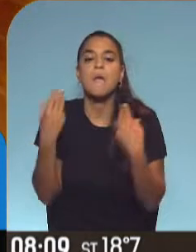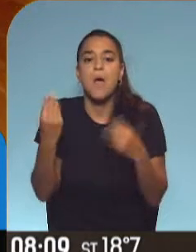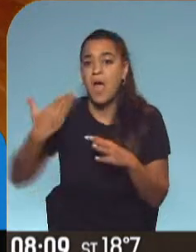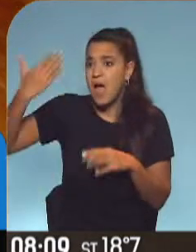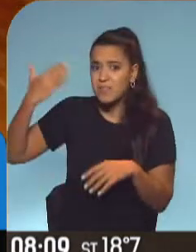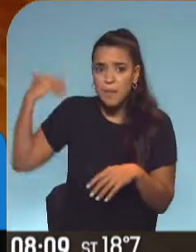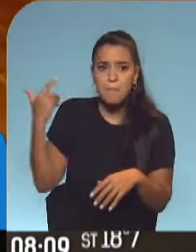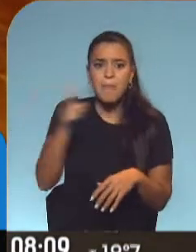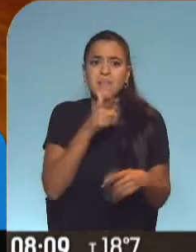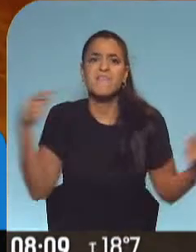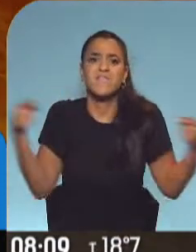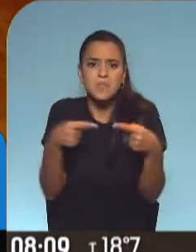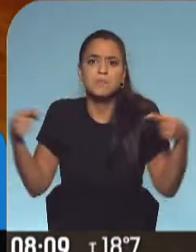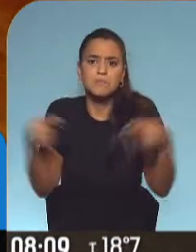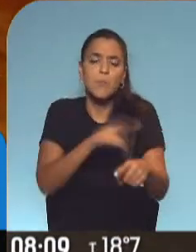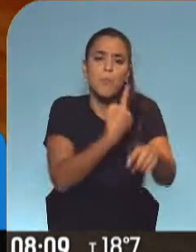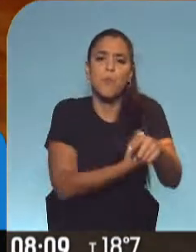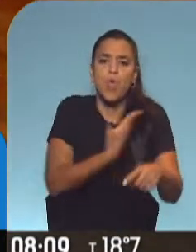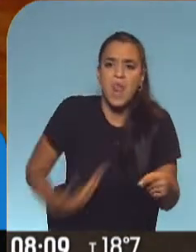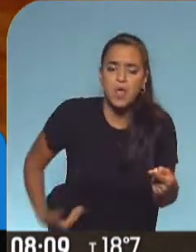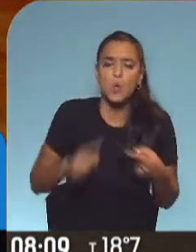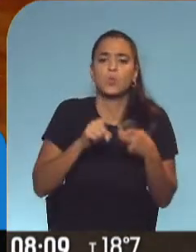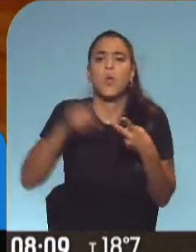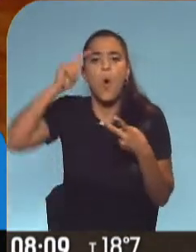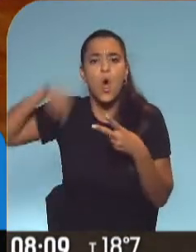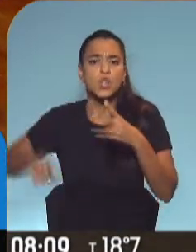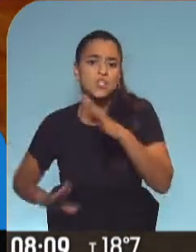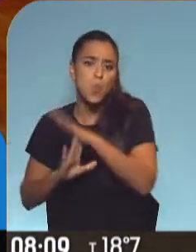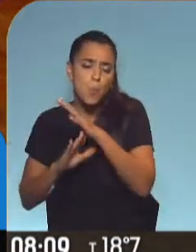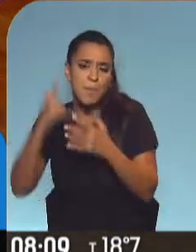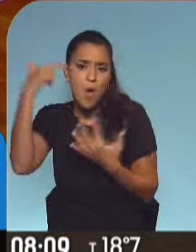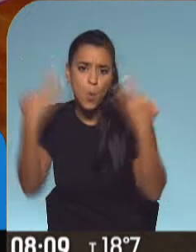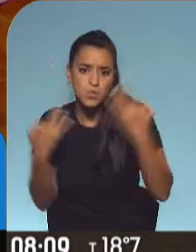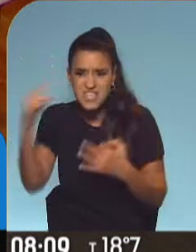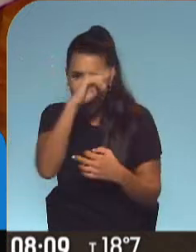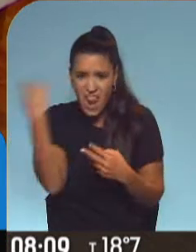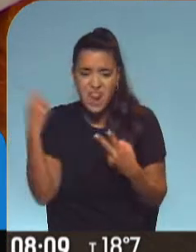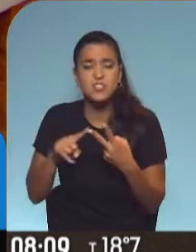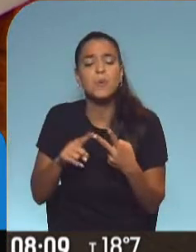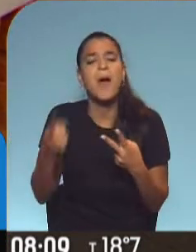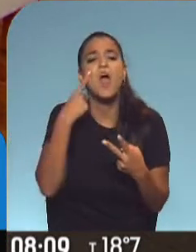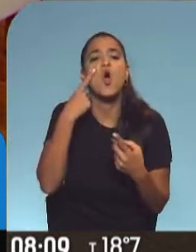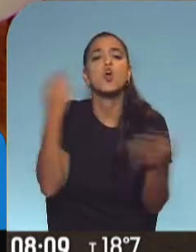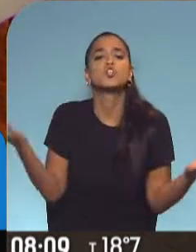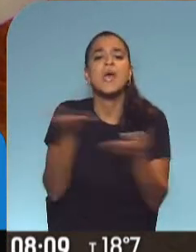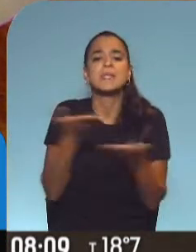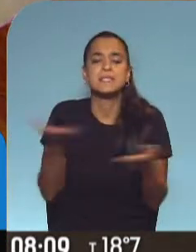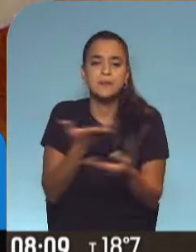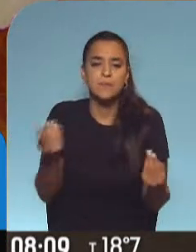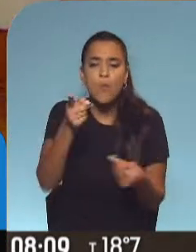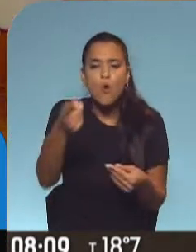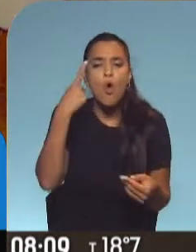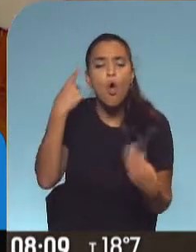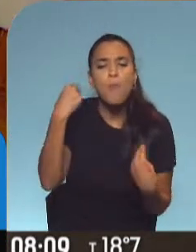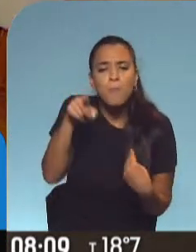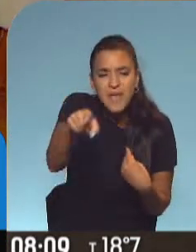unos años parece un enfrentamiento, ¿no?, entre el Poder Ejecutivo y la Corte Suprema de Justicia de la Nación, para conocerse. ¿Cómo analiza